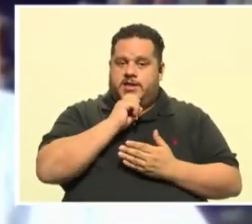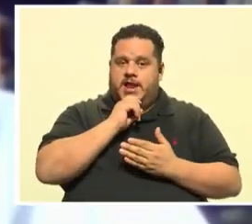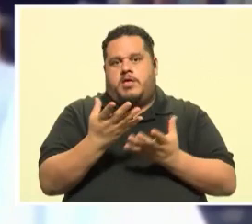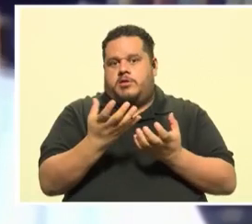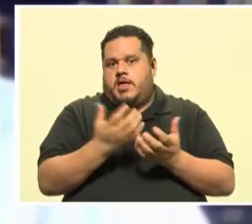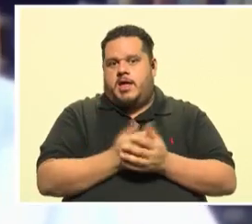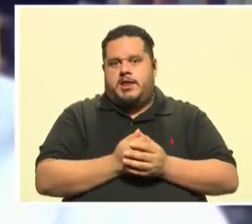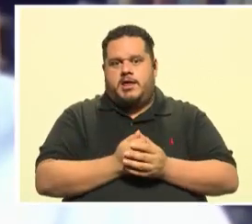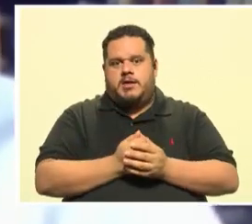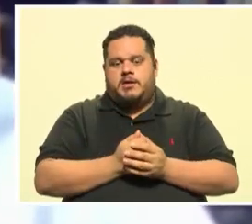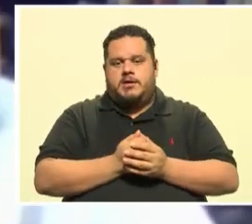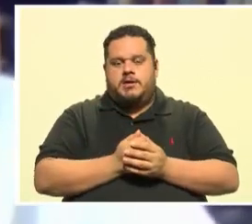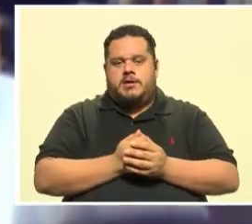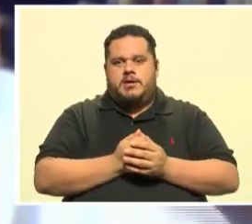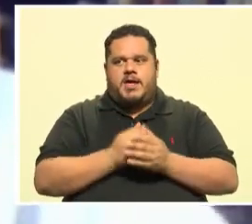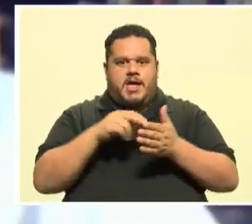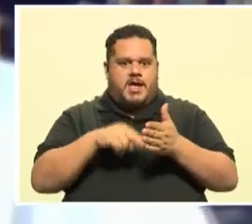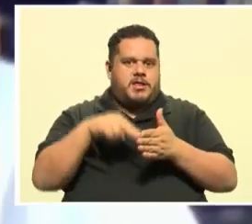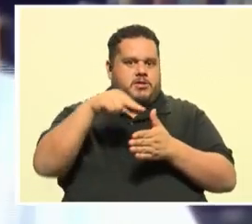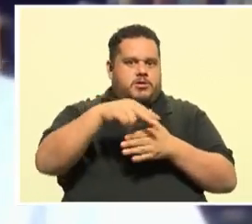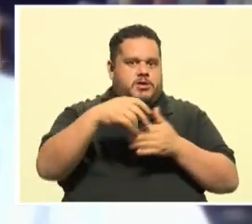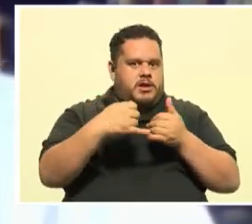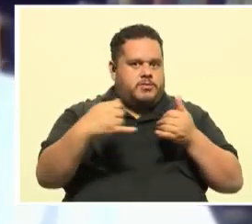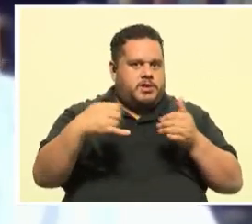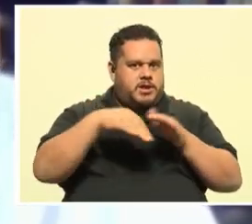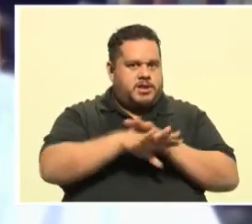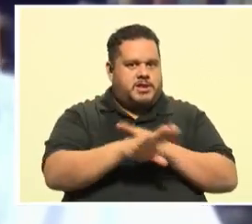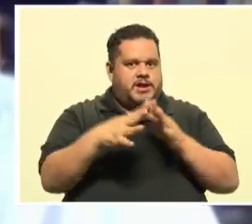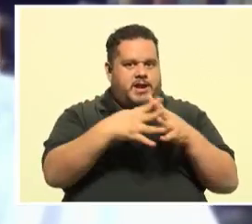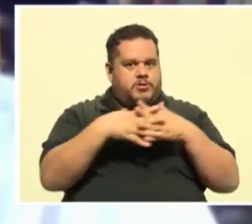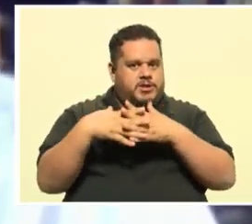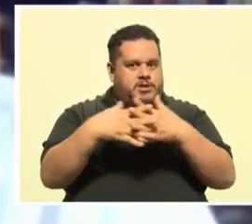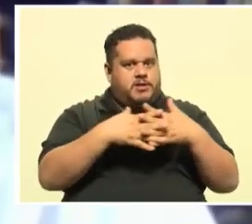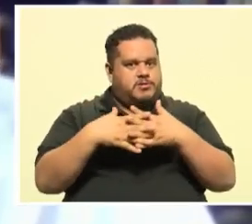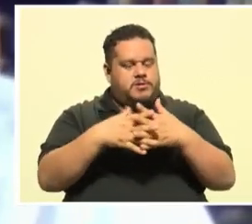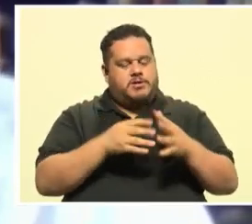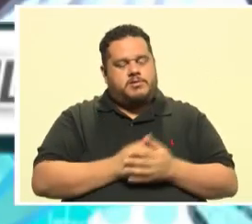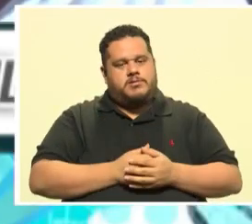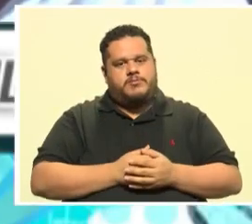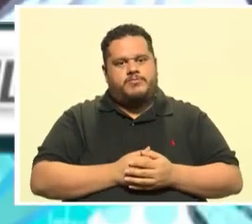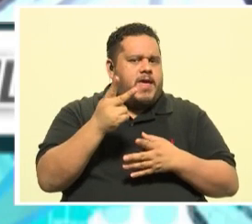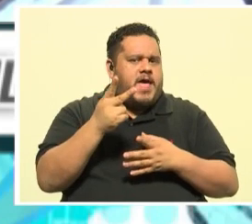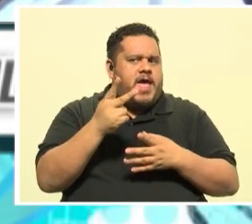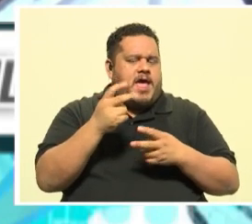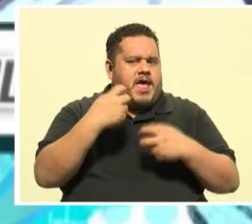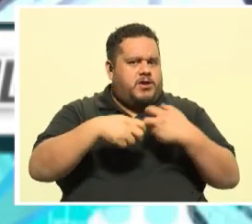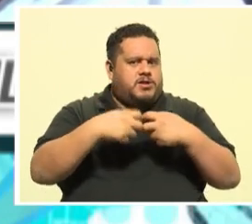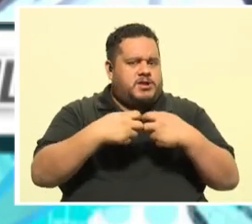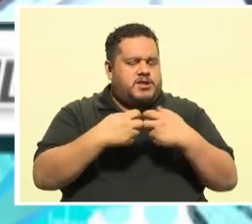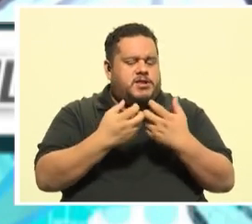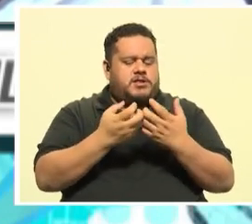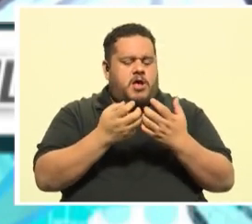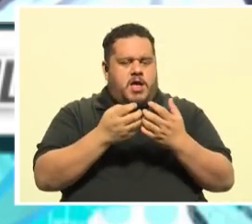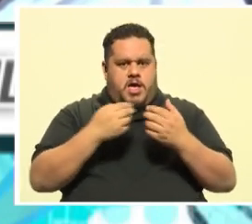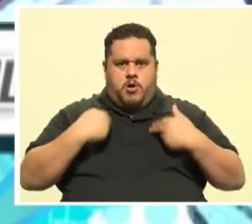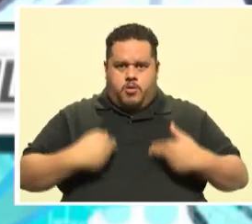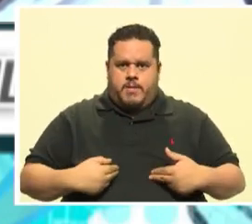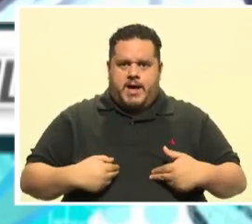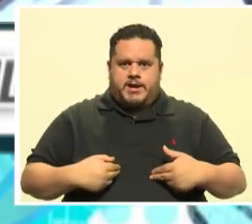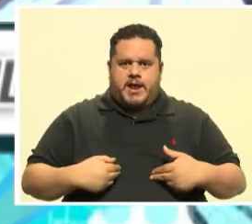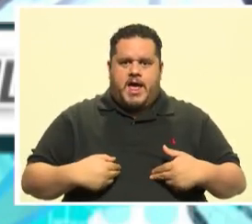es muy revelador, y que pronto volverán a intentar salir, ¿verdad?